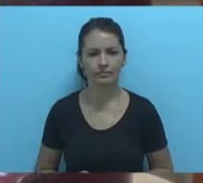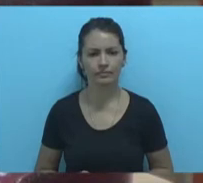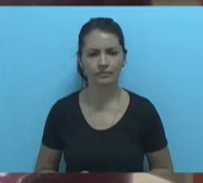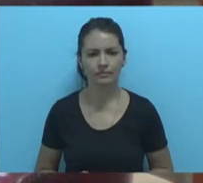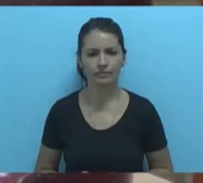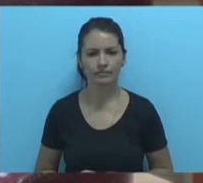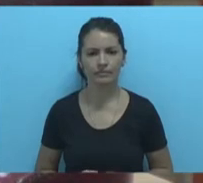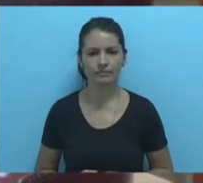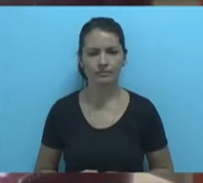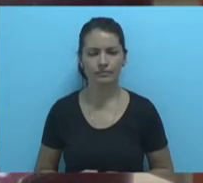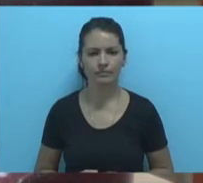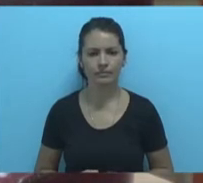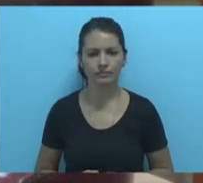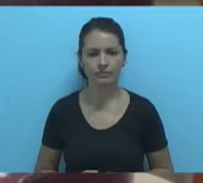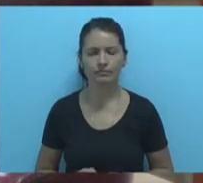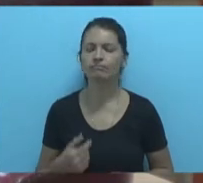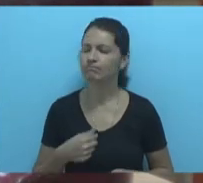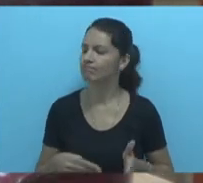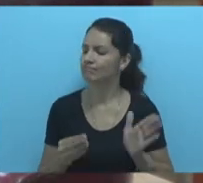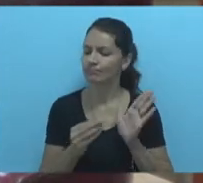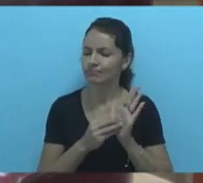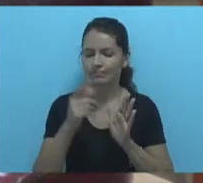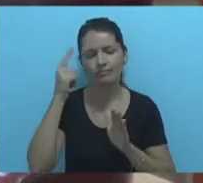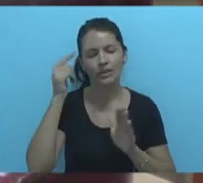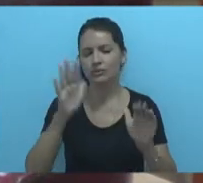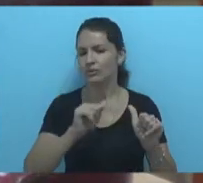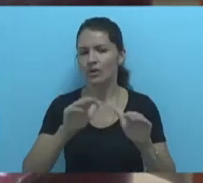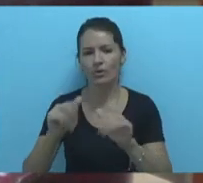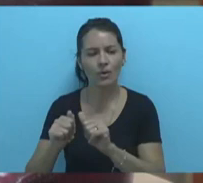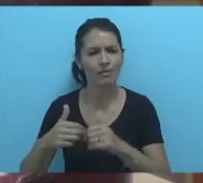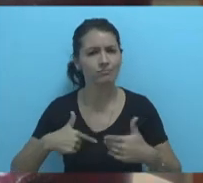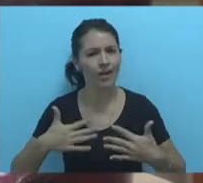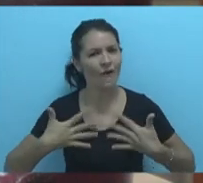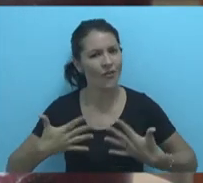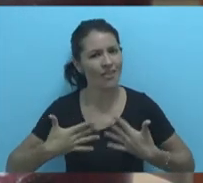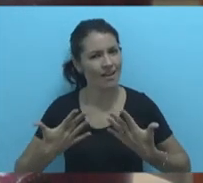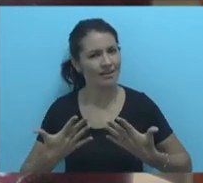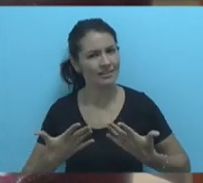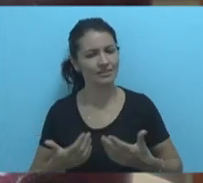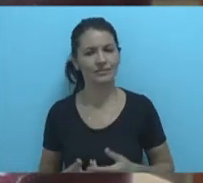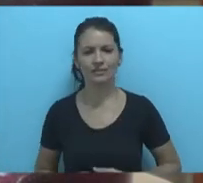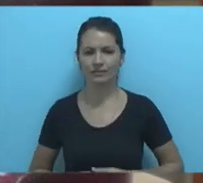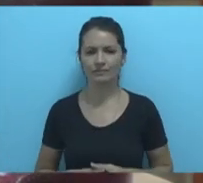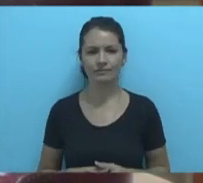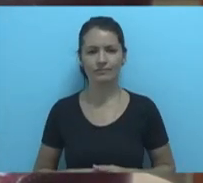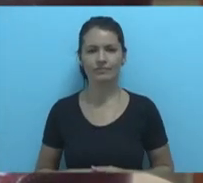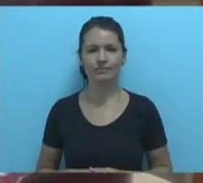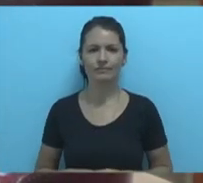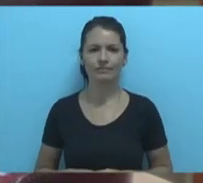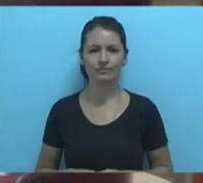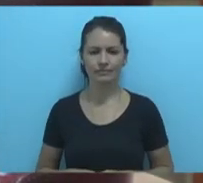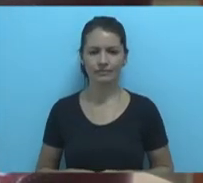que yo me sumo a lo dicho. Para mí esto es un proceso, como se dice también en el